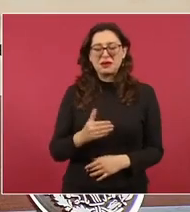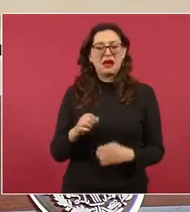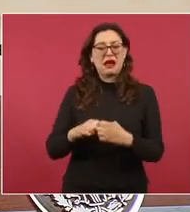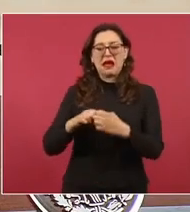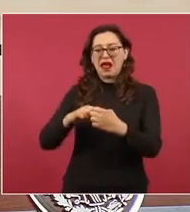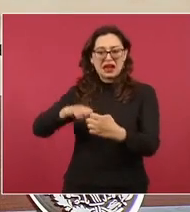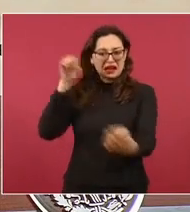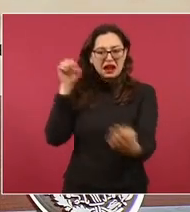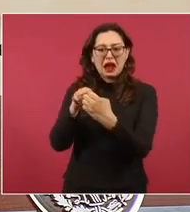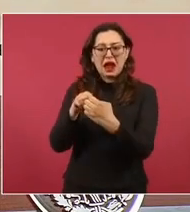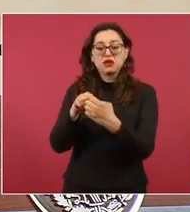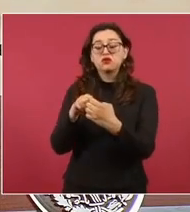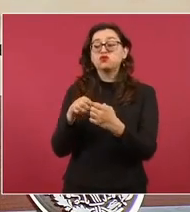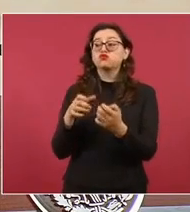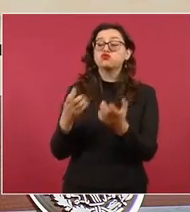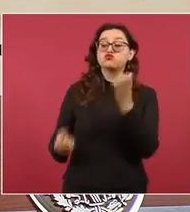reforma energética